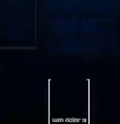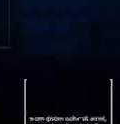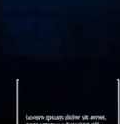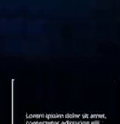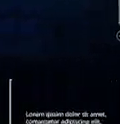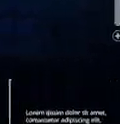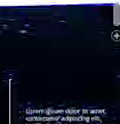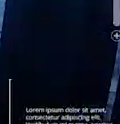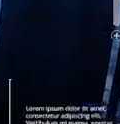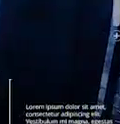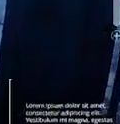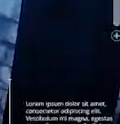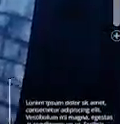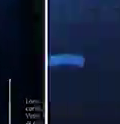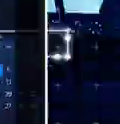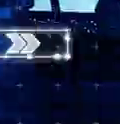sí